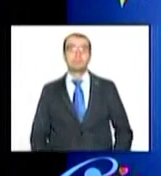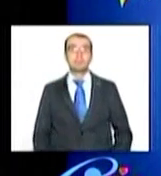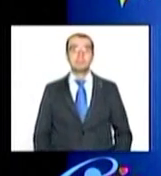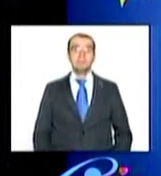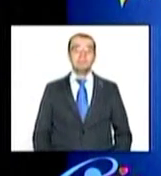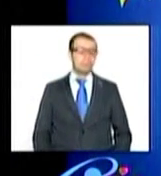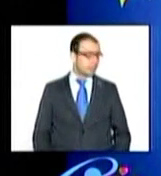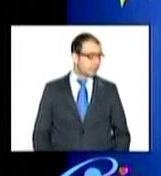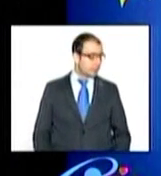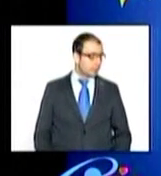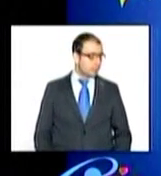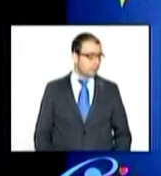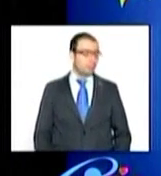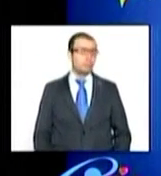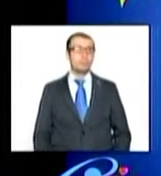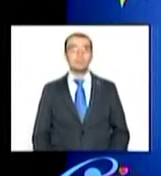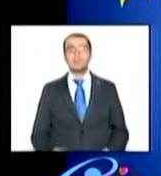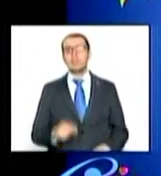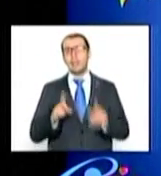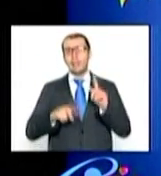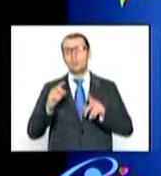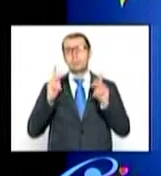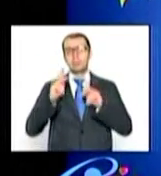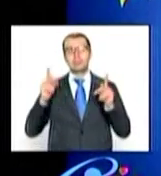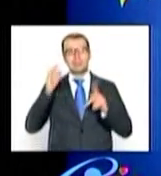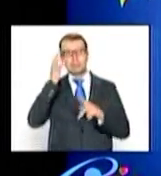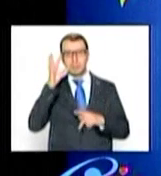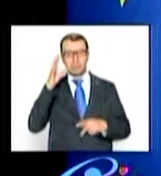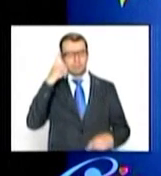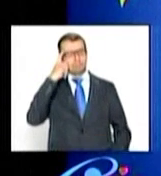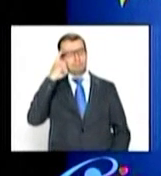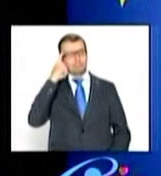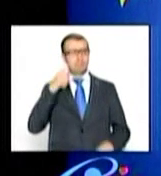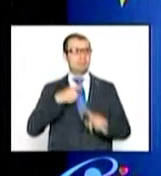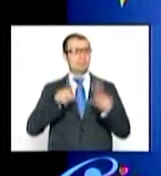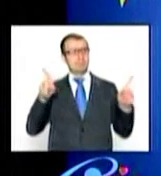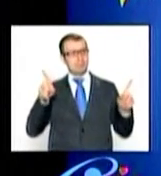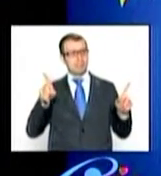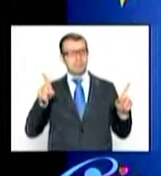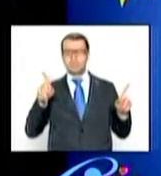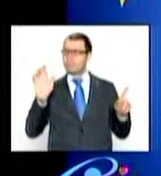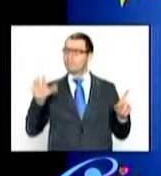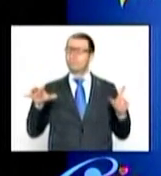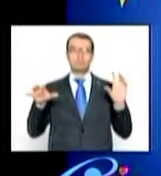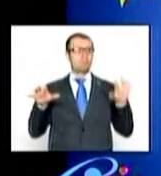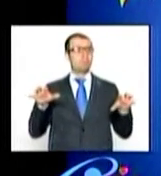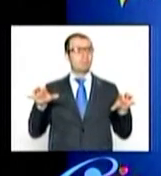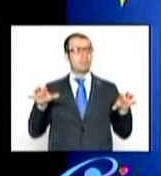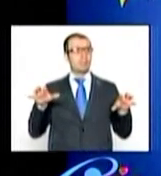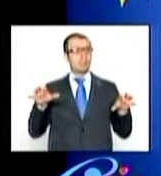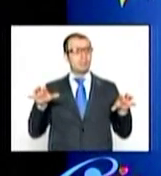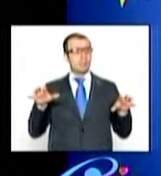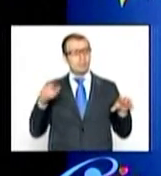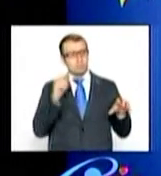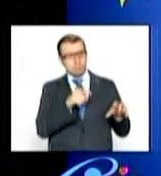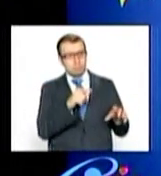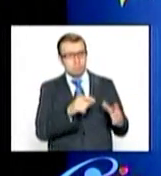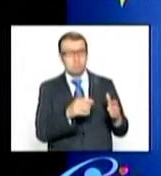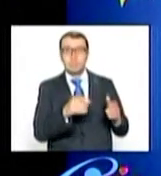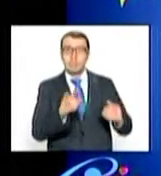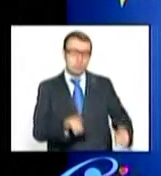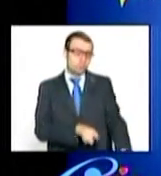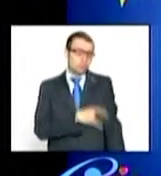Muchas personas, doctor Freddy, se preguntarán, ¿cuál es la diferencia en el manejo de sueros